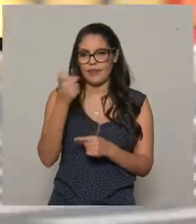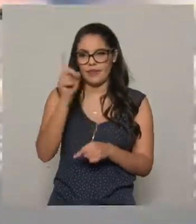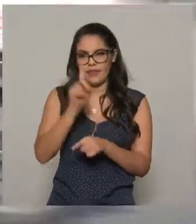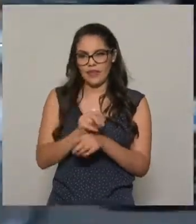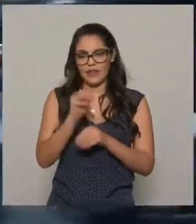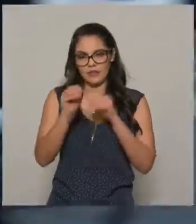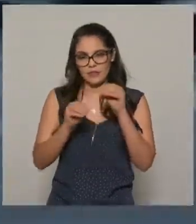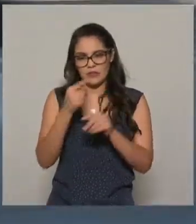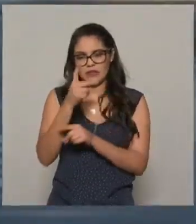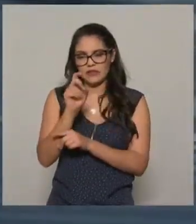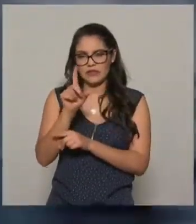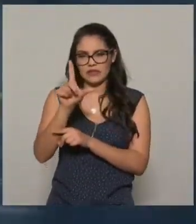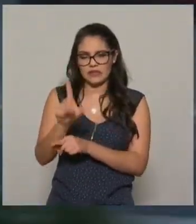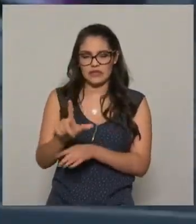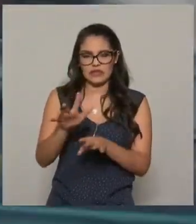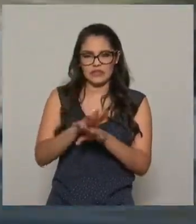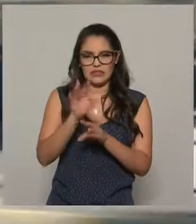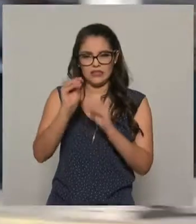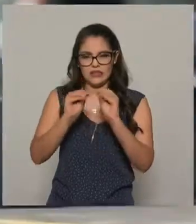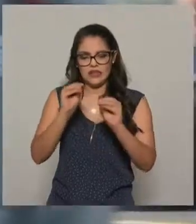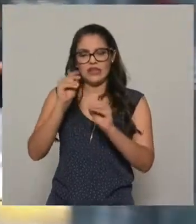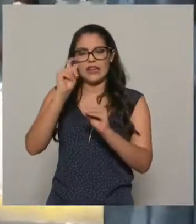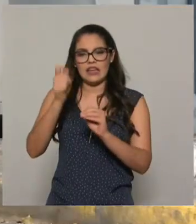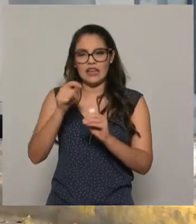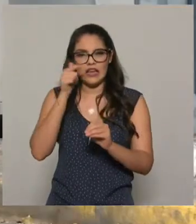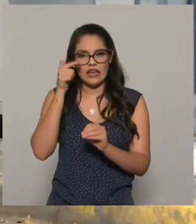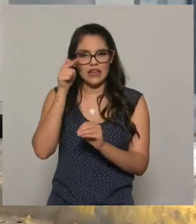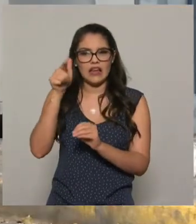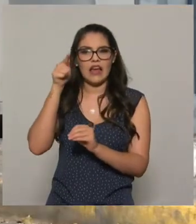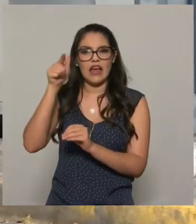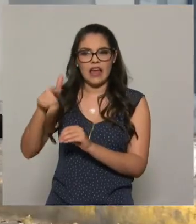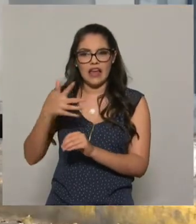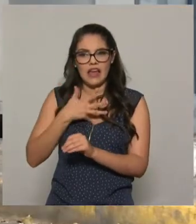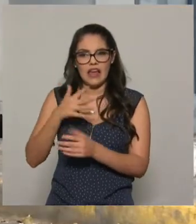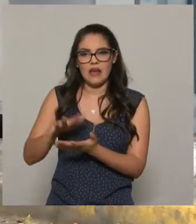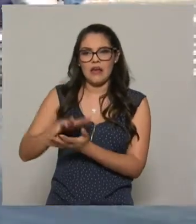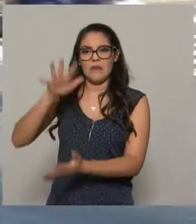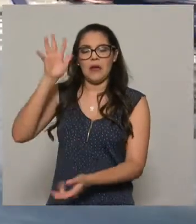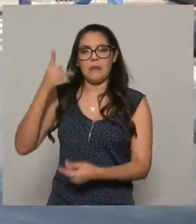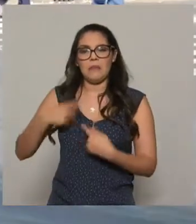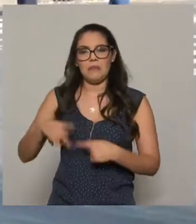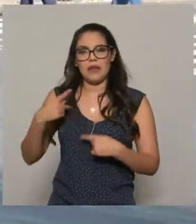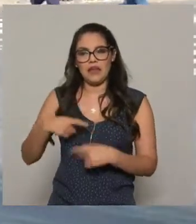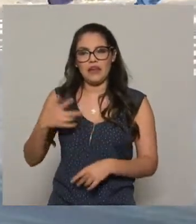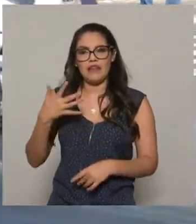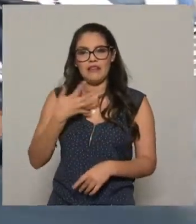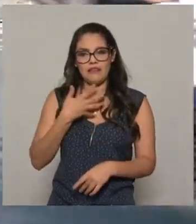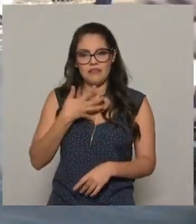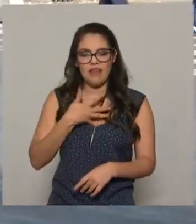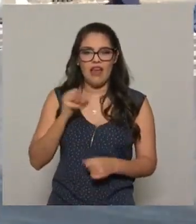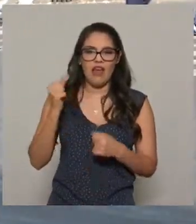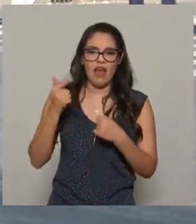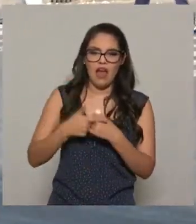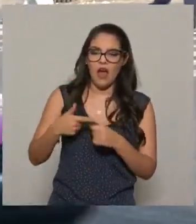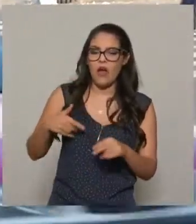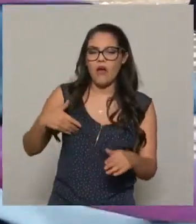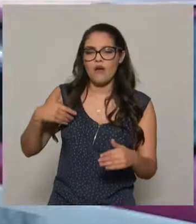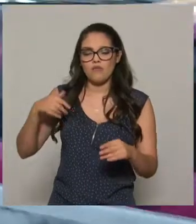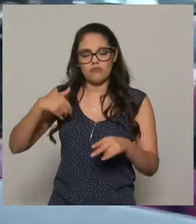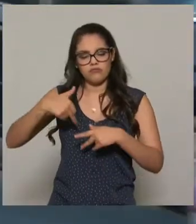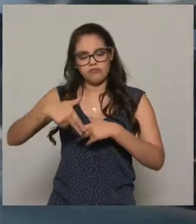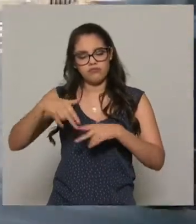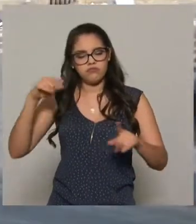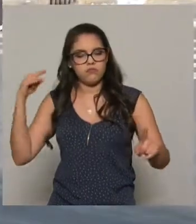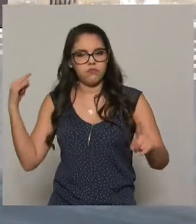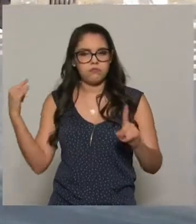adecuaron 37 intersecciones, que son las que se detectaron con este mayor número de personas que habían tenido algún tipo de atropellamiento. ¿Qué es